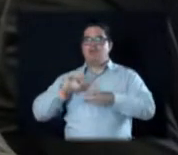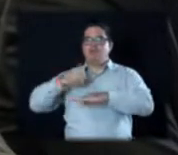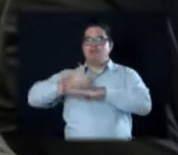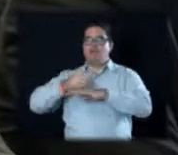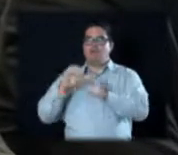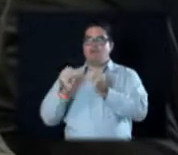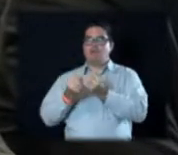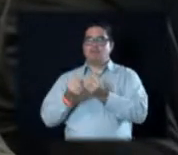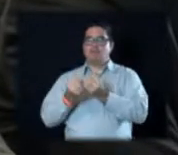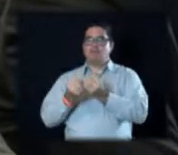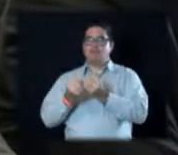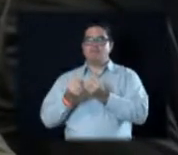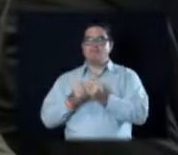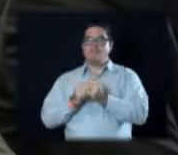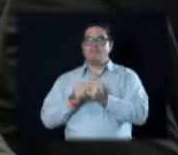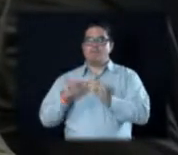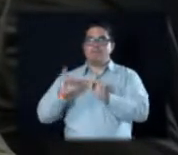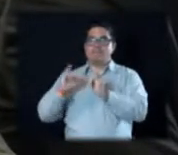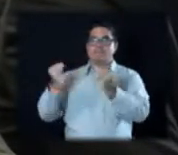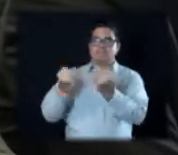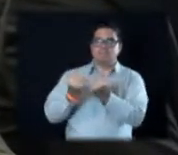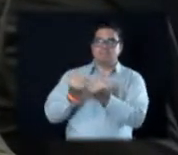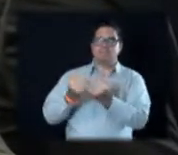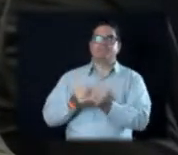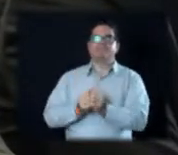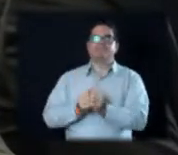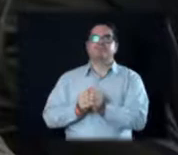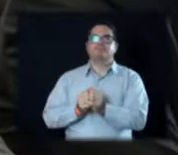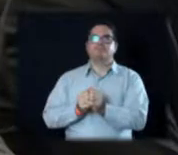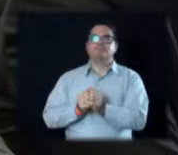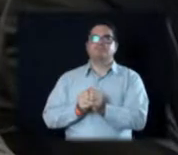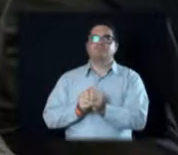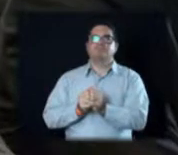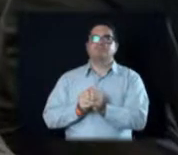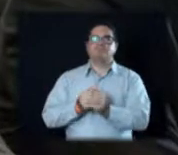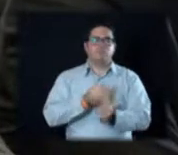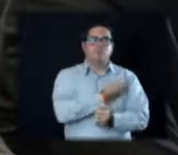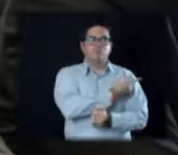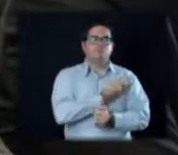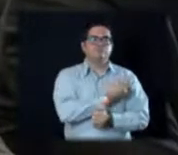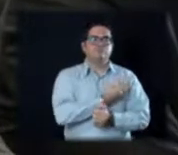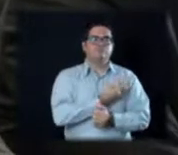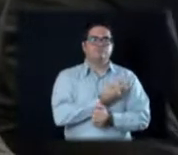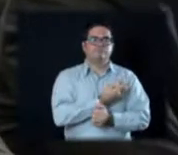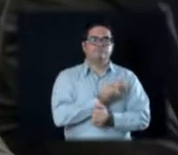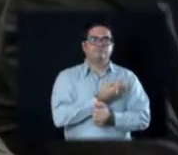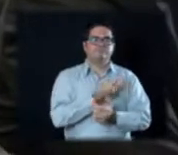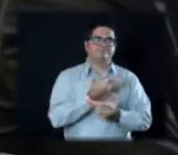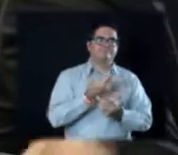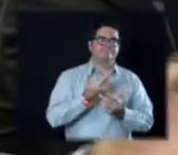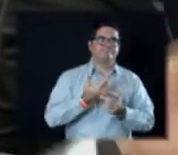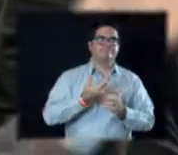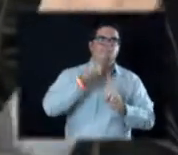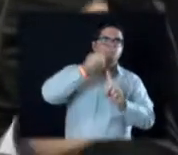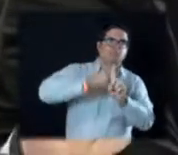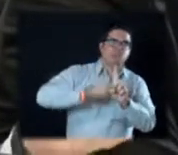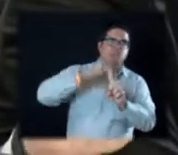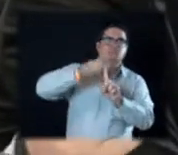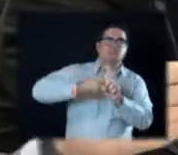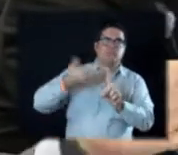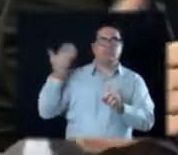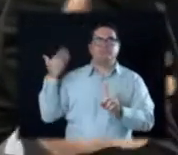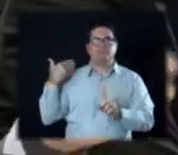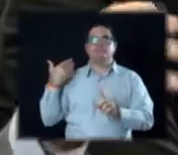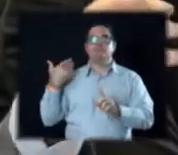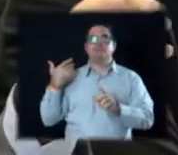La segunda parte es la institucionalización, que es muy importante. Es algo en lo que nos hemos centrado en los últimos dos meses.